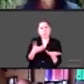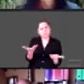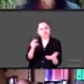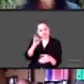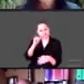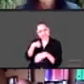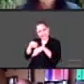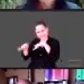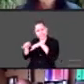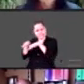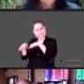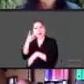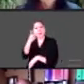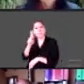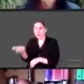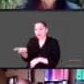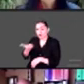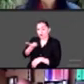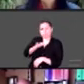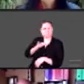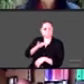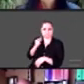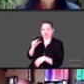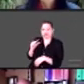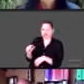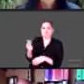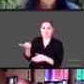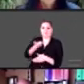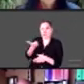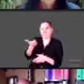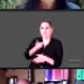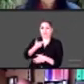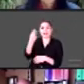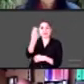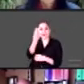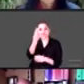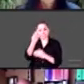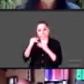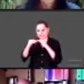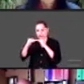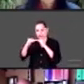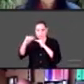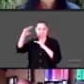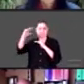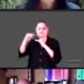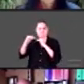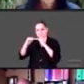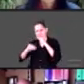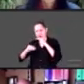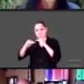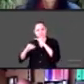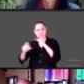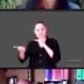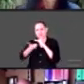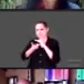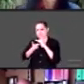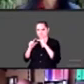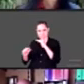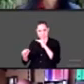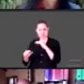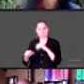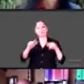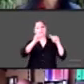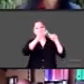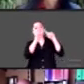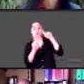con ingresos por debajo del valor monetario de la línea de pobreza. Claramente la parte norteña del país pues